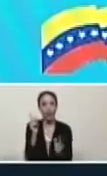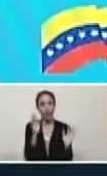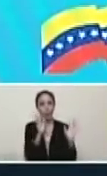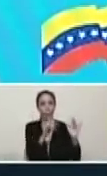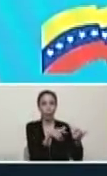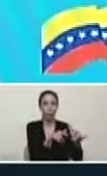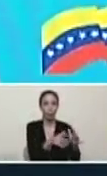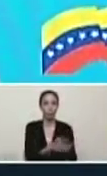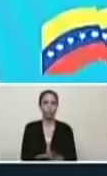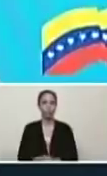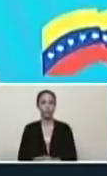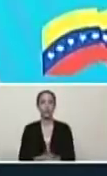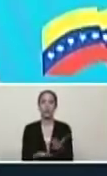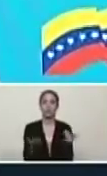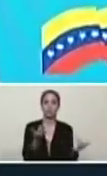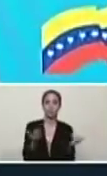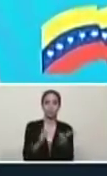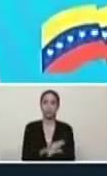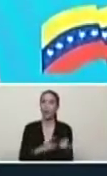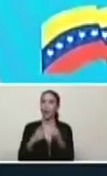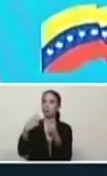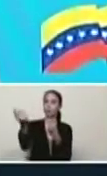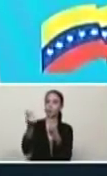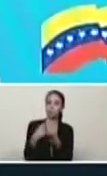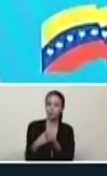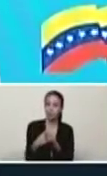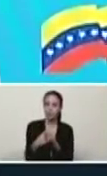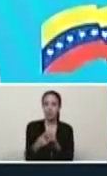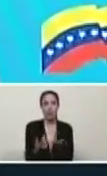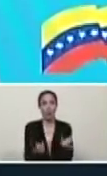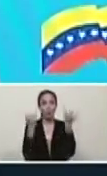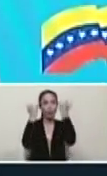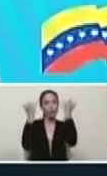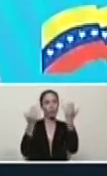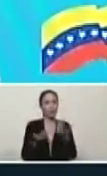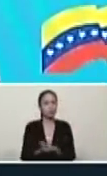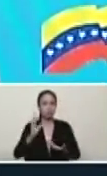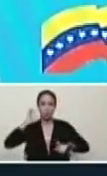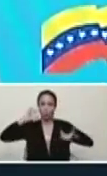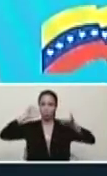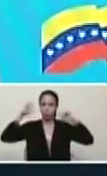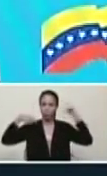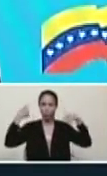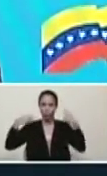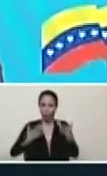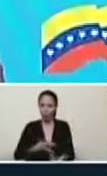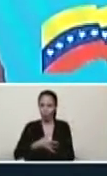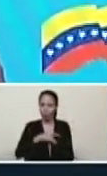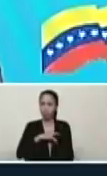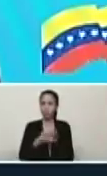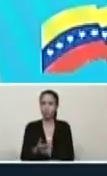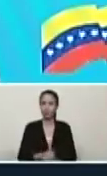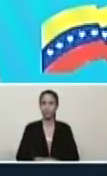Netanyahu, en su regreso de esos viajes, vino más loco que nunca.